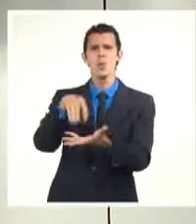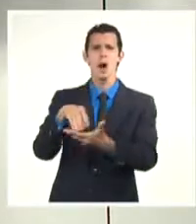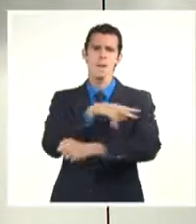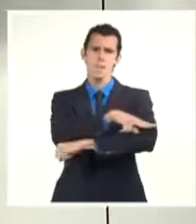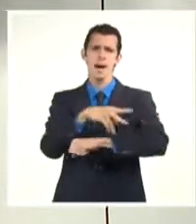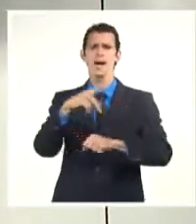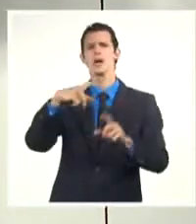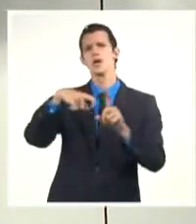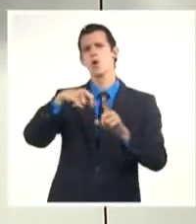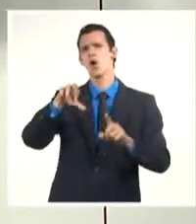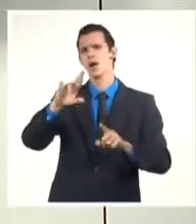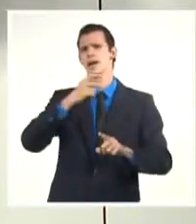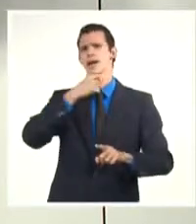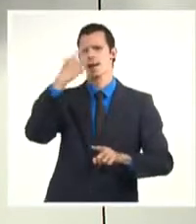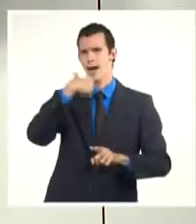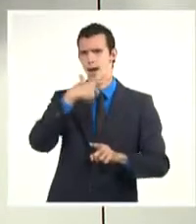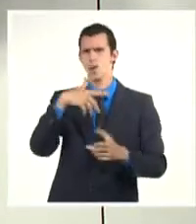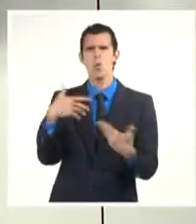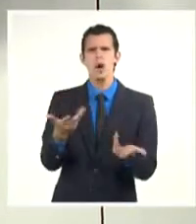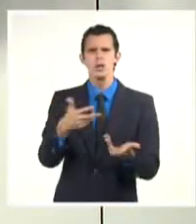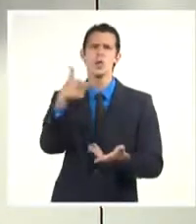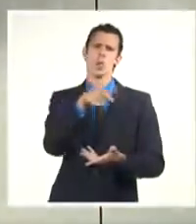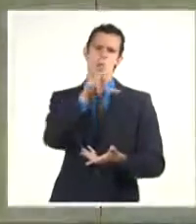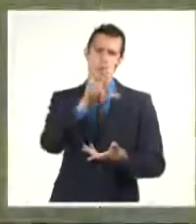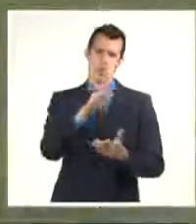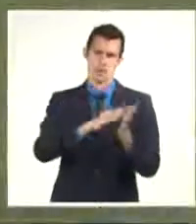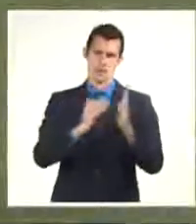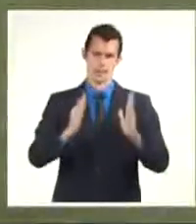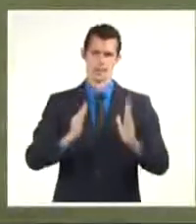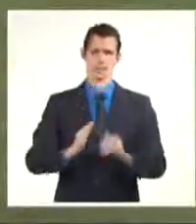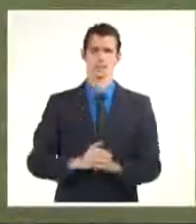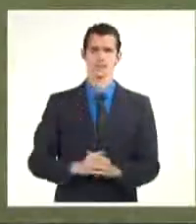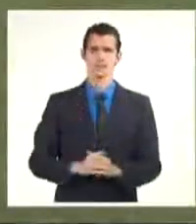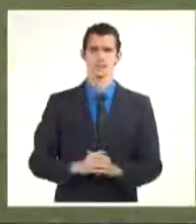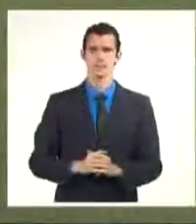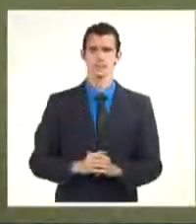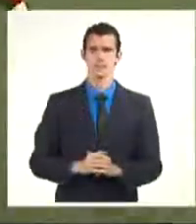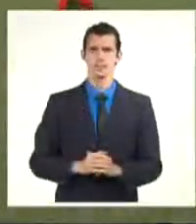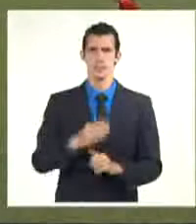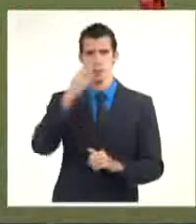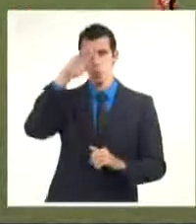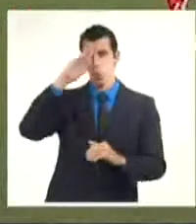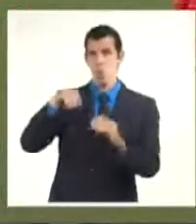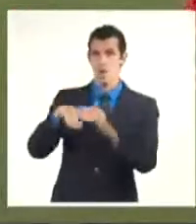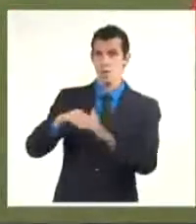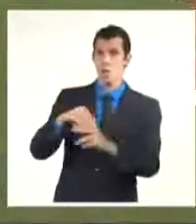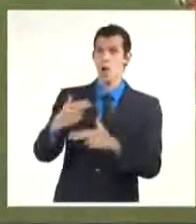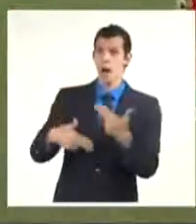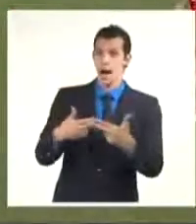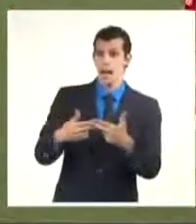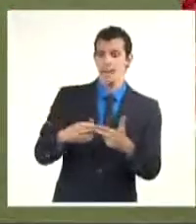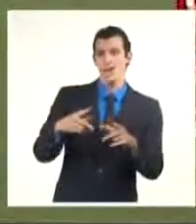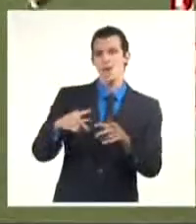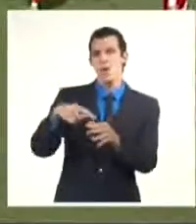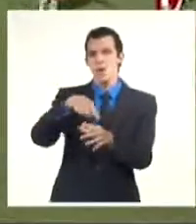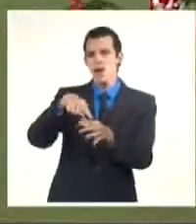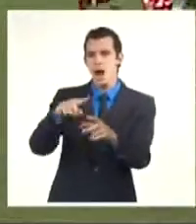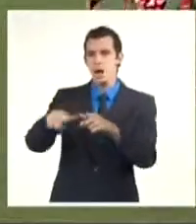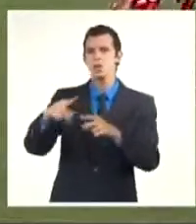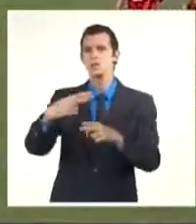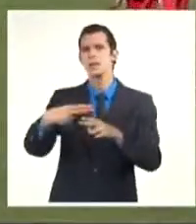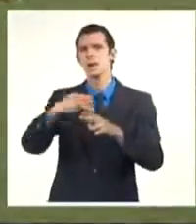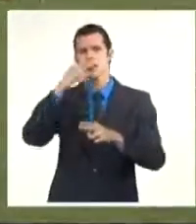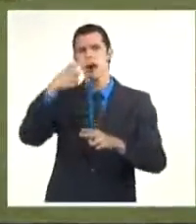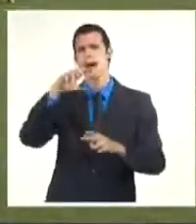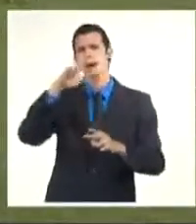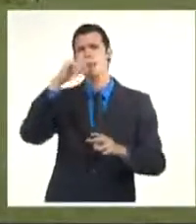julio. Y Cuba goleó 3-0 a Barbados para sacar los primeros 3 puntos en su eliminatoria de la Liga de las Naciones del Grupo B, en partido